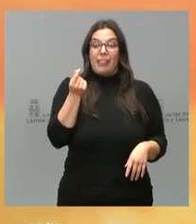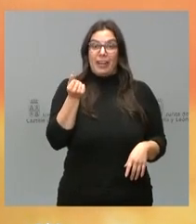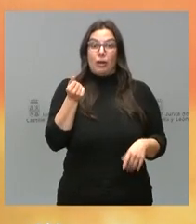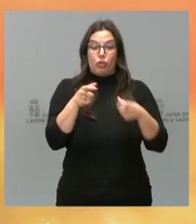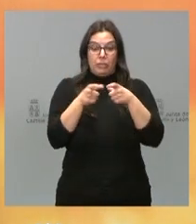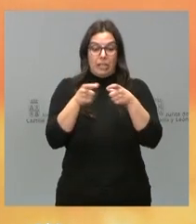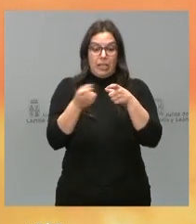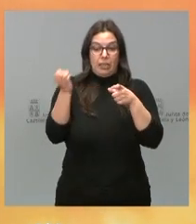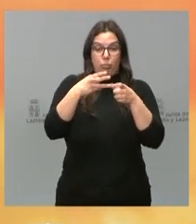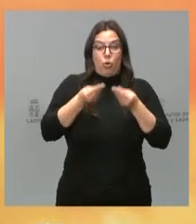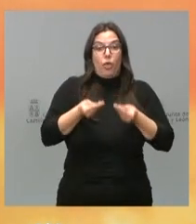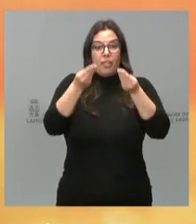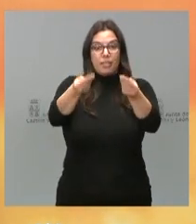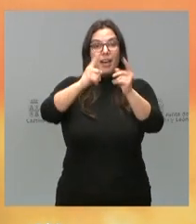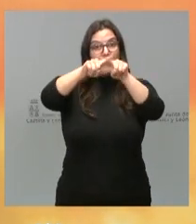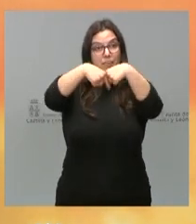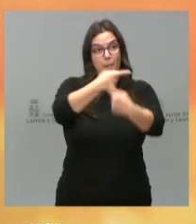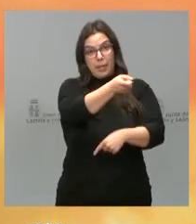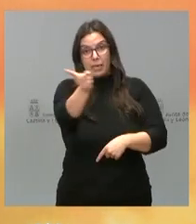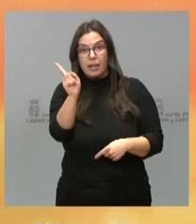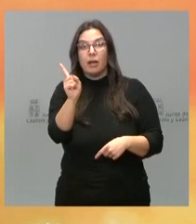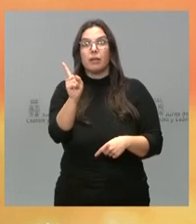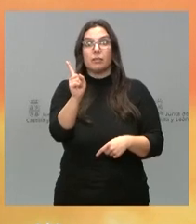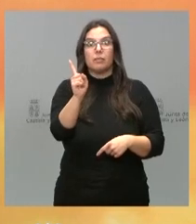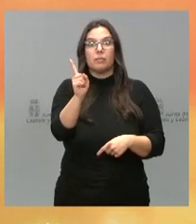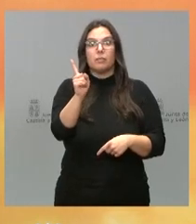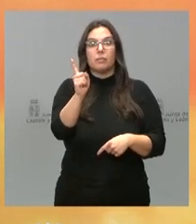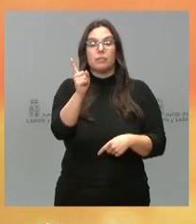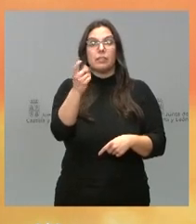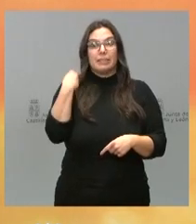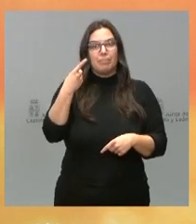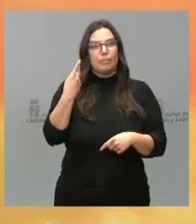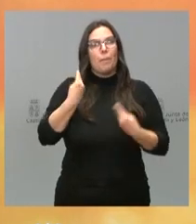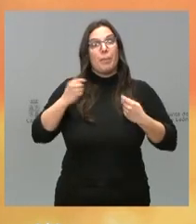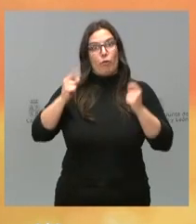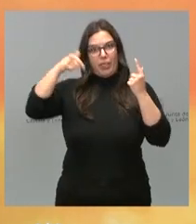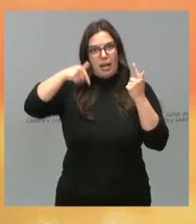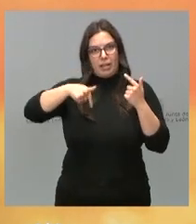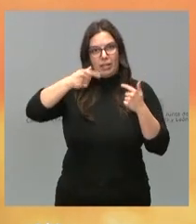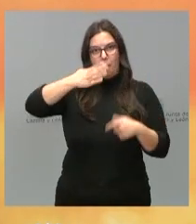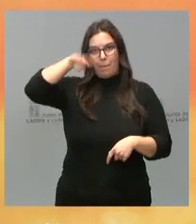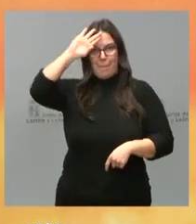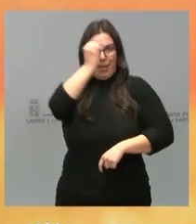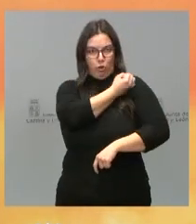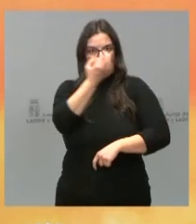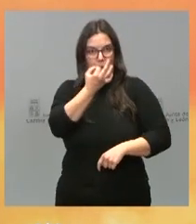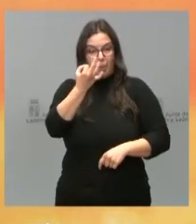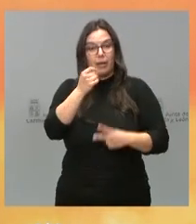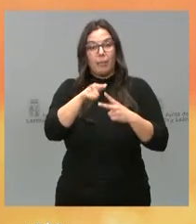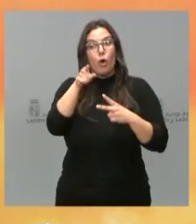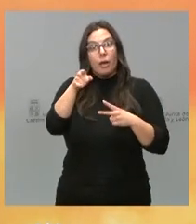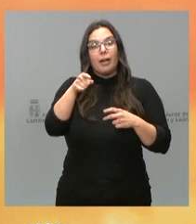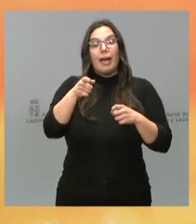manos de las familias de Castilla y león y que están encuadradas en Castilla y león se consuma se utilice en el